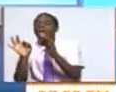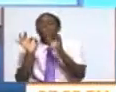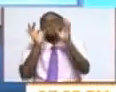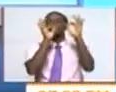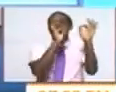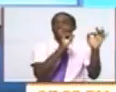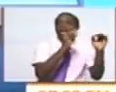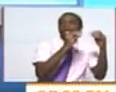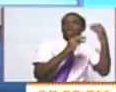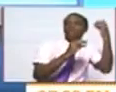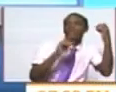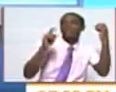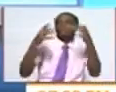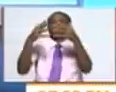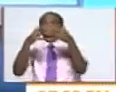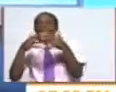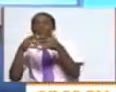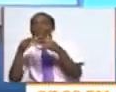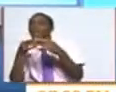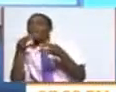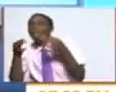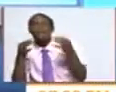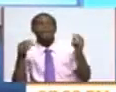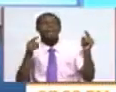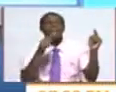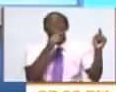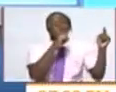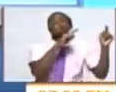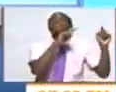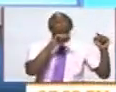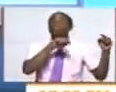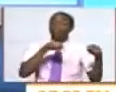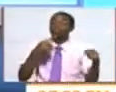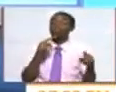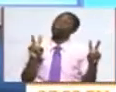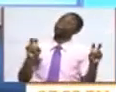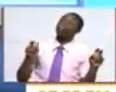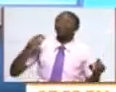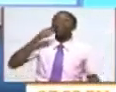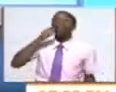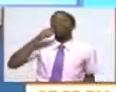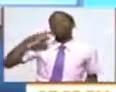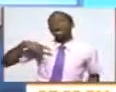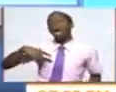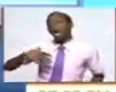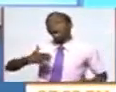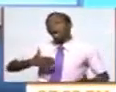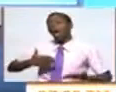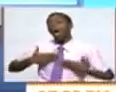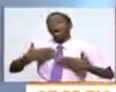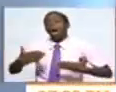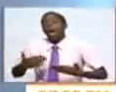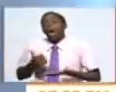preparando es una intervención humanitaria, humanitaria,